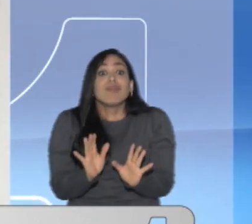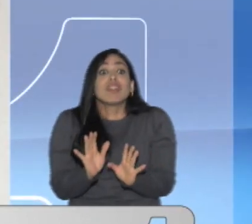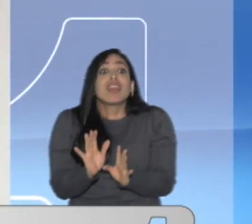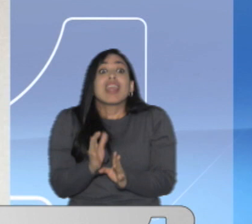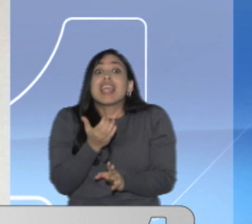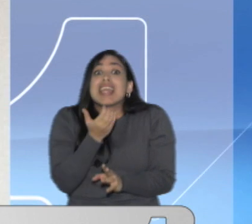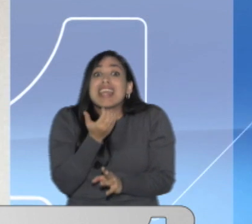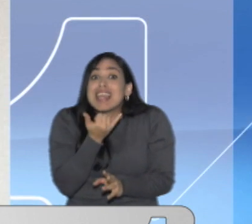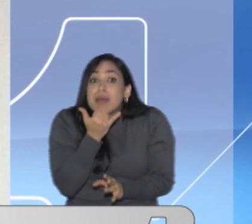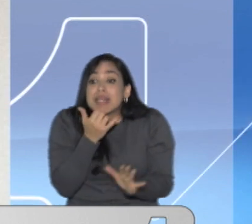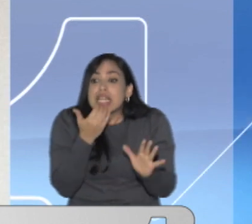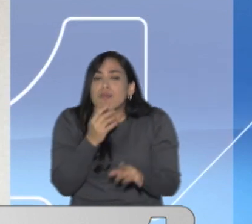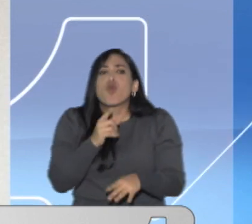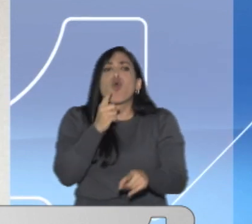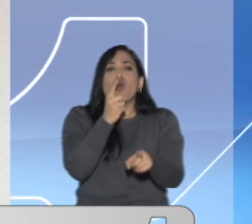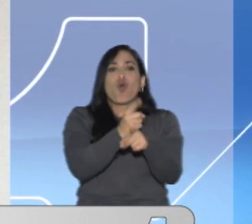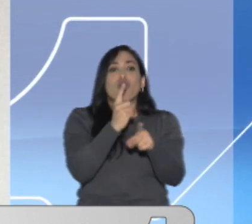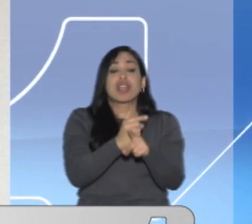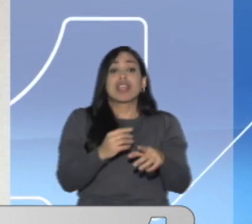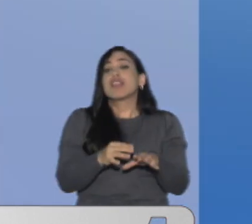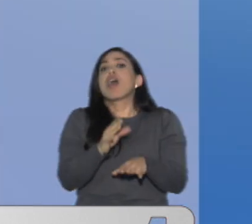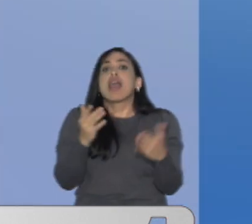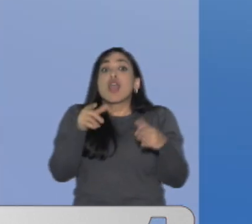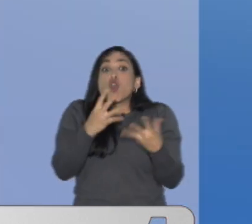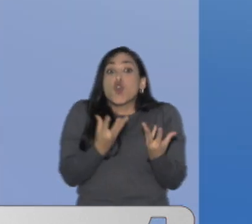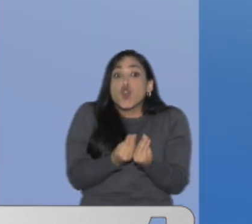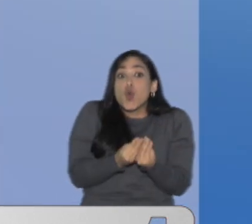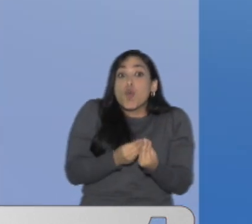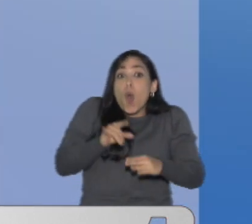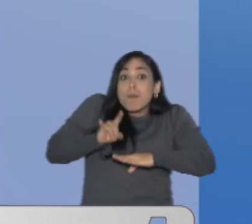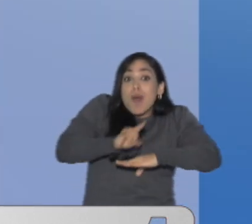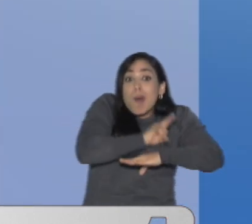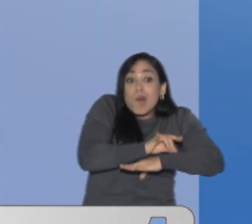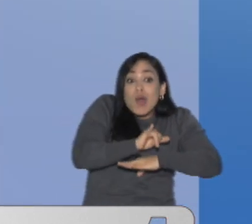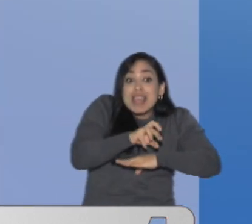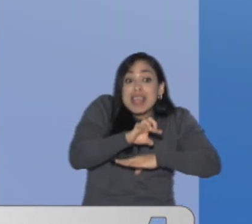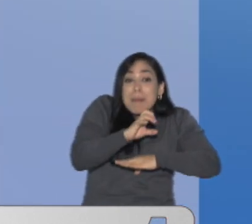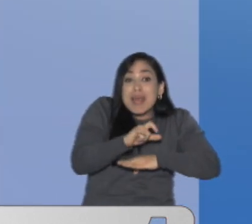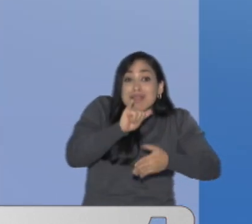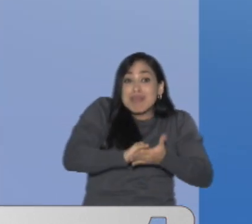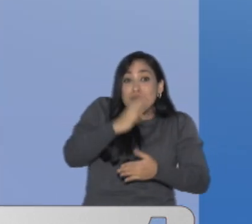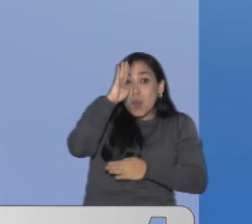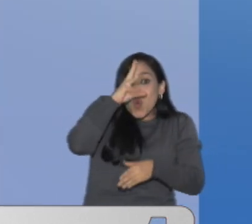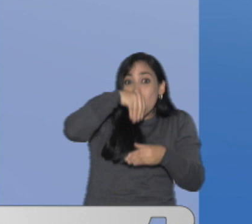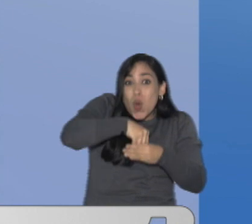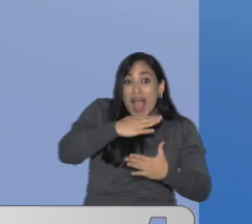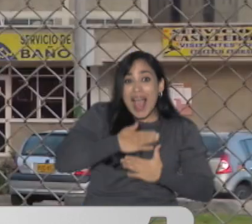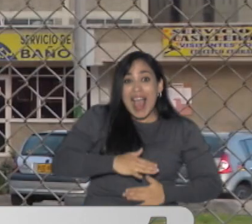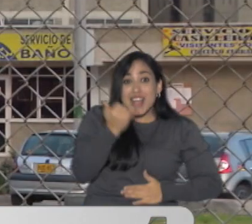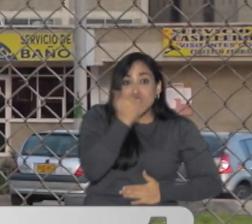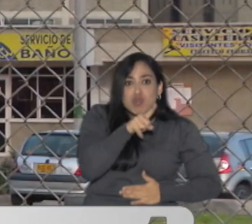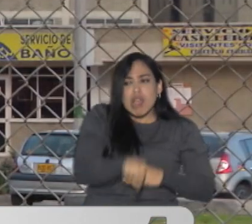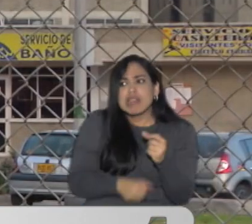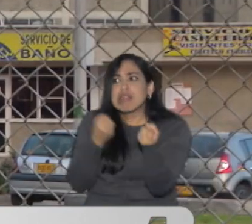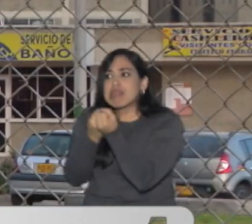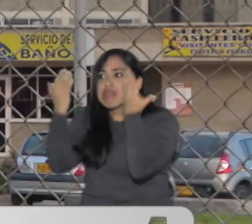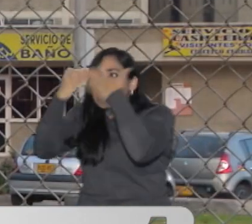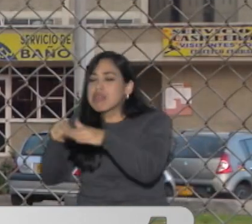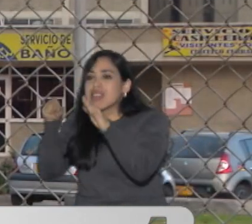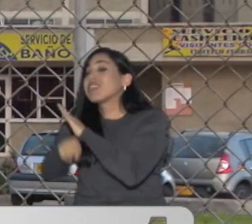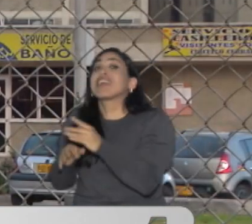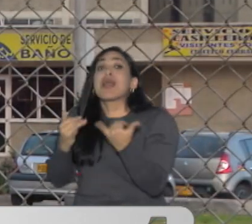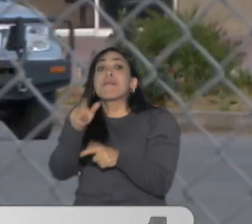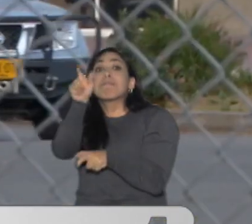podido pasar es que efectivamente hubiese complicidad de la guardia del IMPEC y de La Picota esa noche. Por esta razón, las personas que están